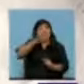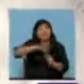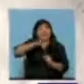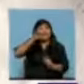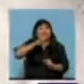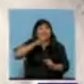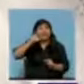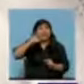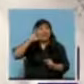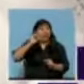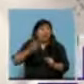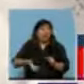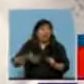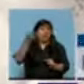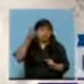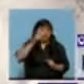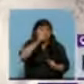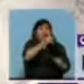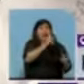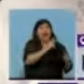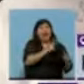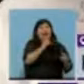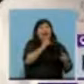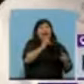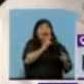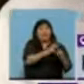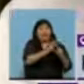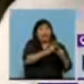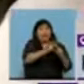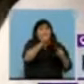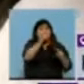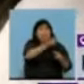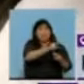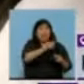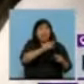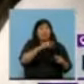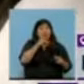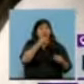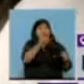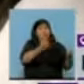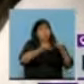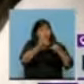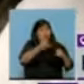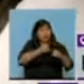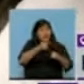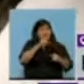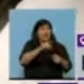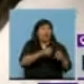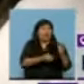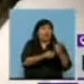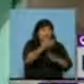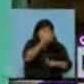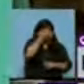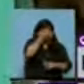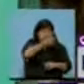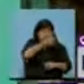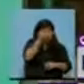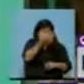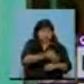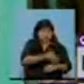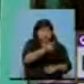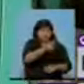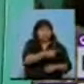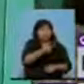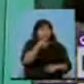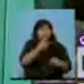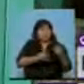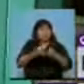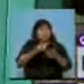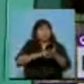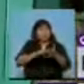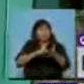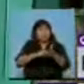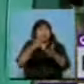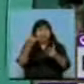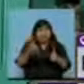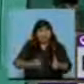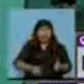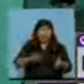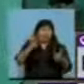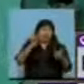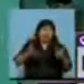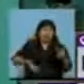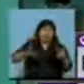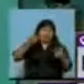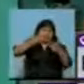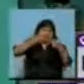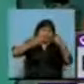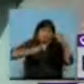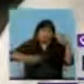El problema con el dólar ha traído aparejado que el trigo pase, digamos, a valores muy altos,